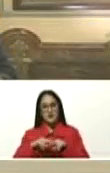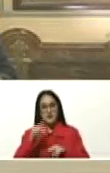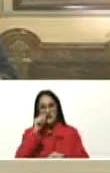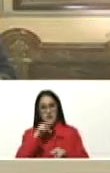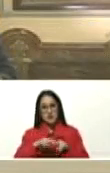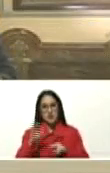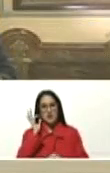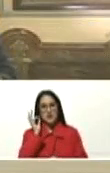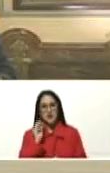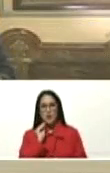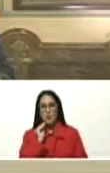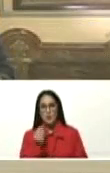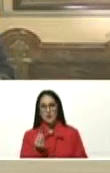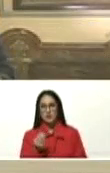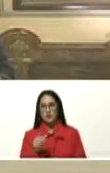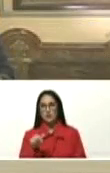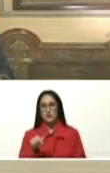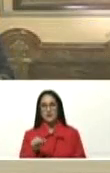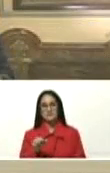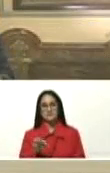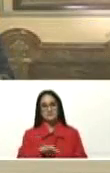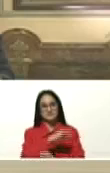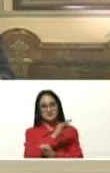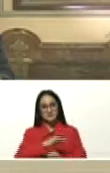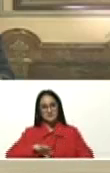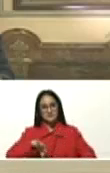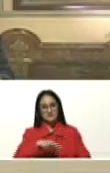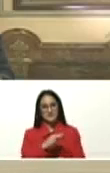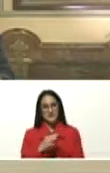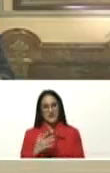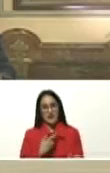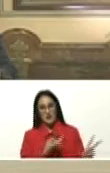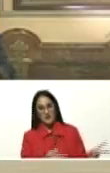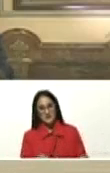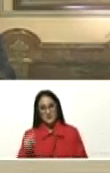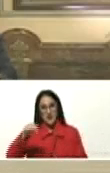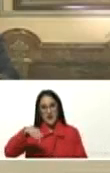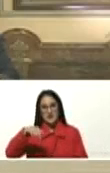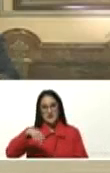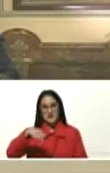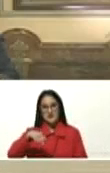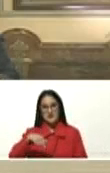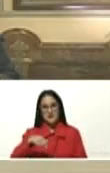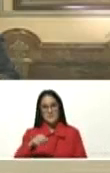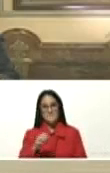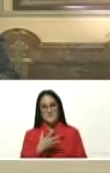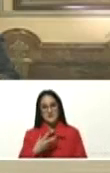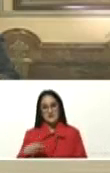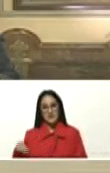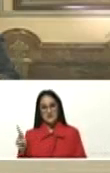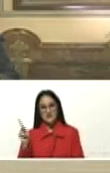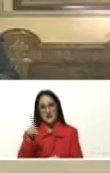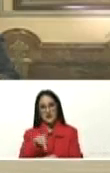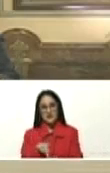la juventud del sistema de orquesta Simón Bolívar que nos recibió aquí en el Palacio Presidencial cuando usted